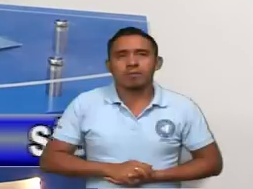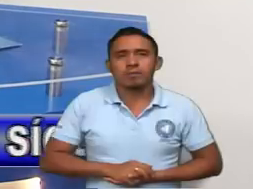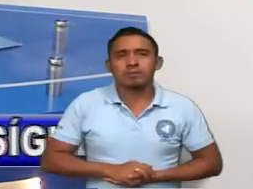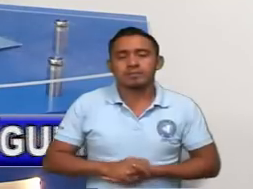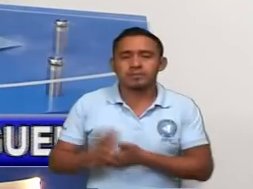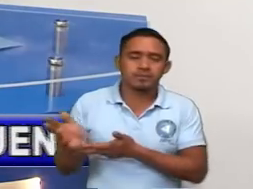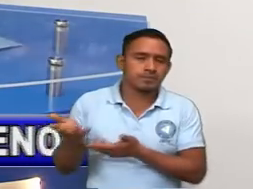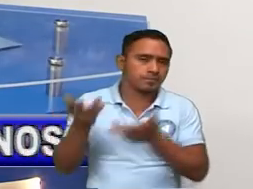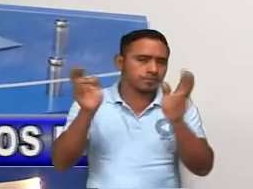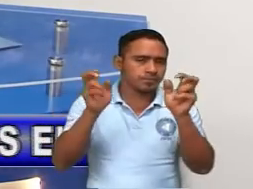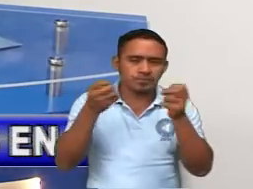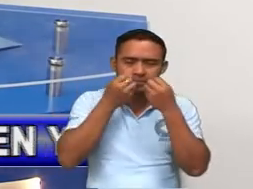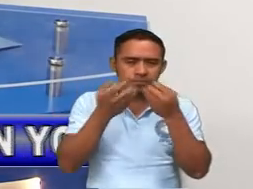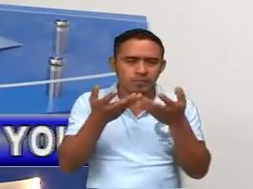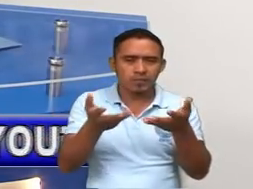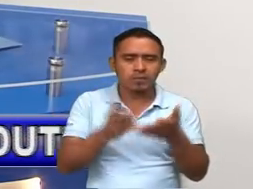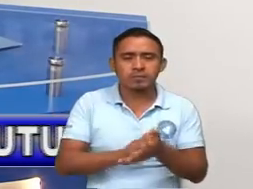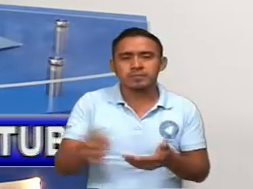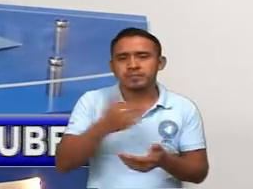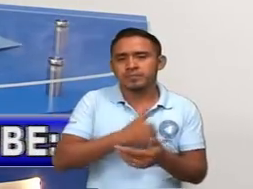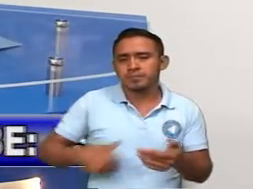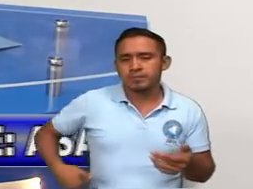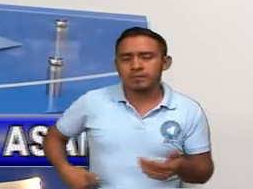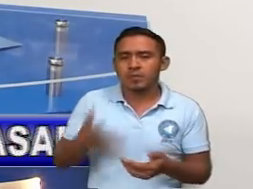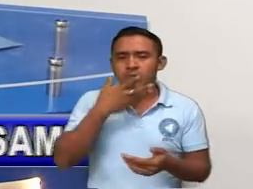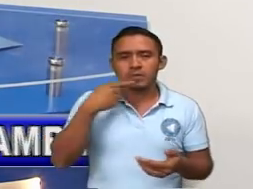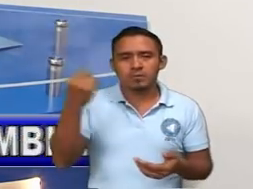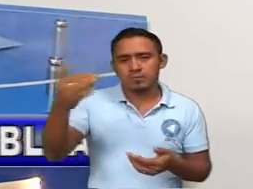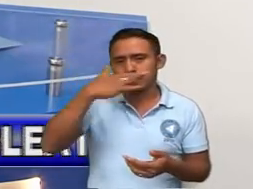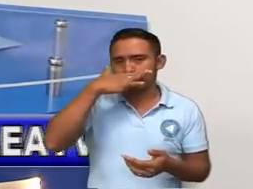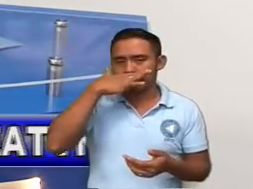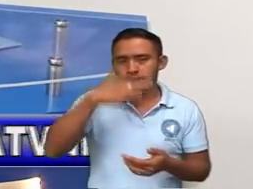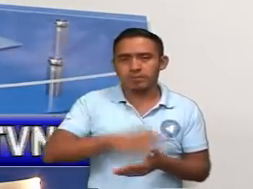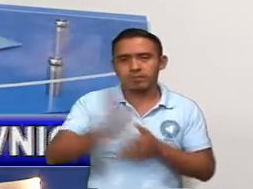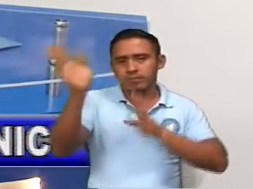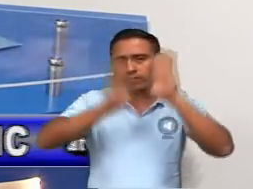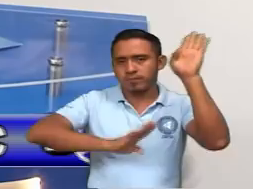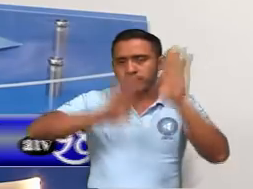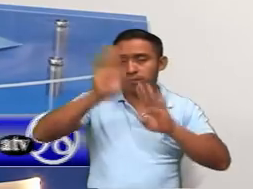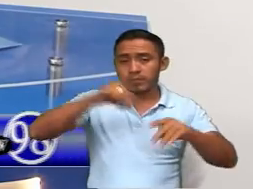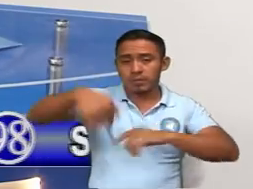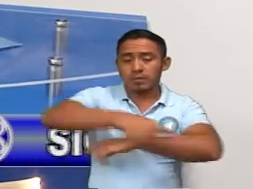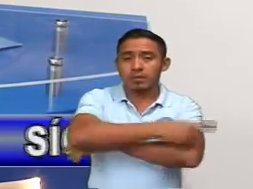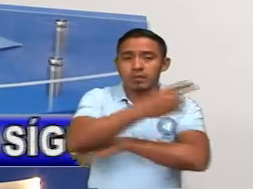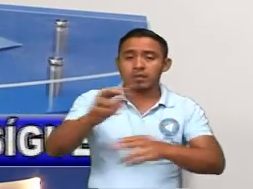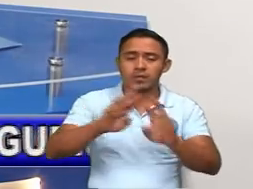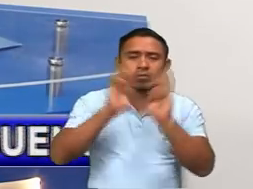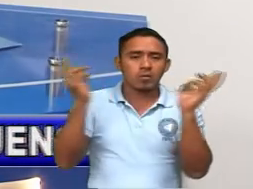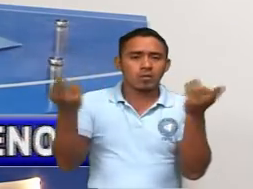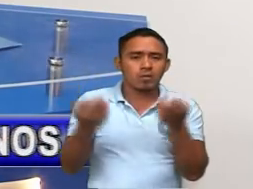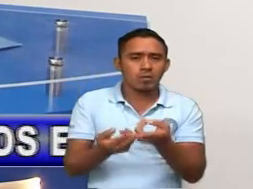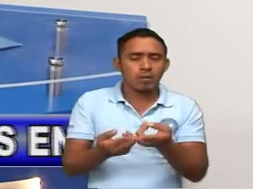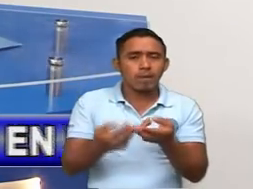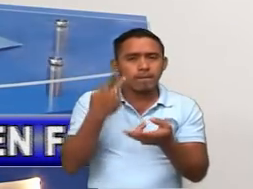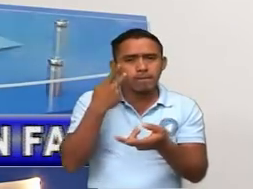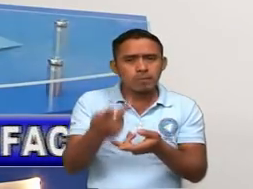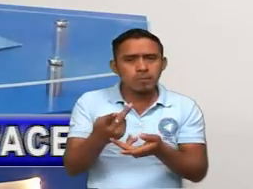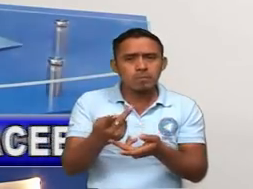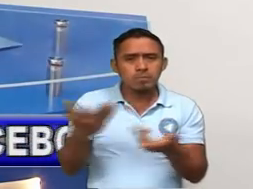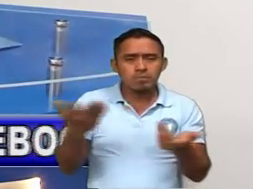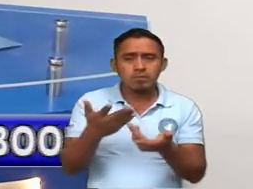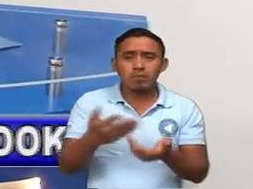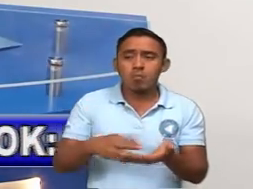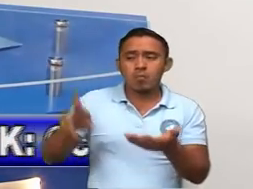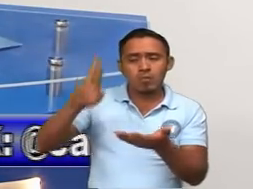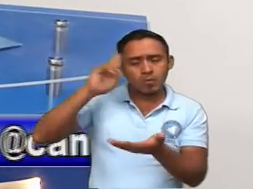En otro ámbito informativo, miembros de Juventud Sandinista 19 de Julio participaron este día en un encuentro donde reconocieron el legado